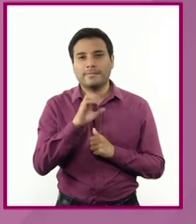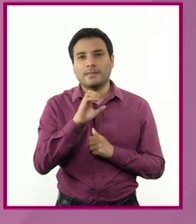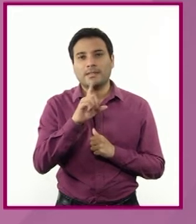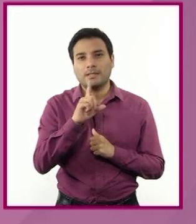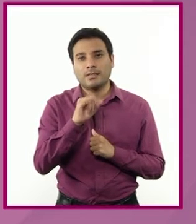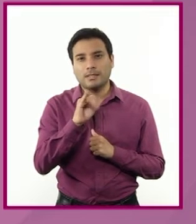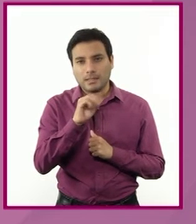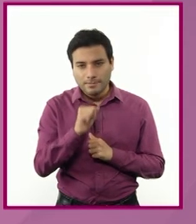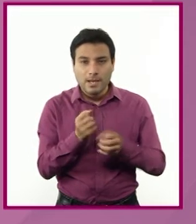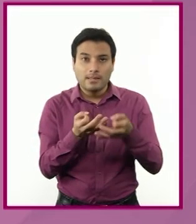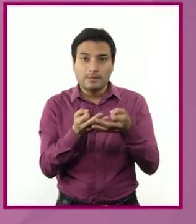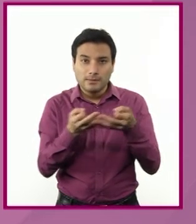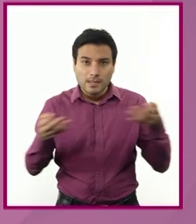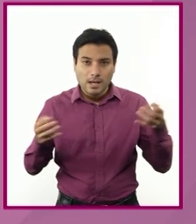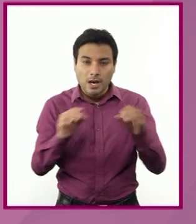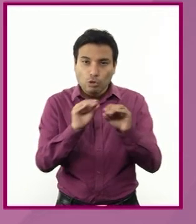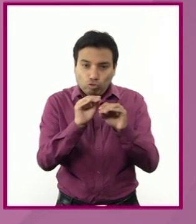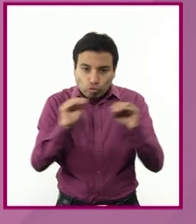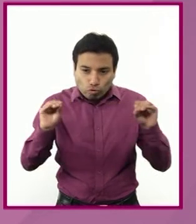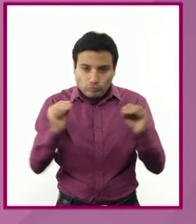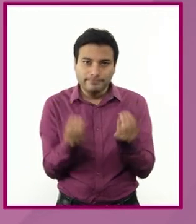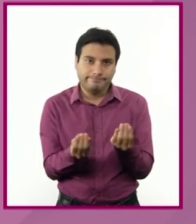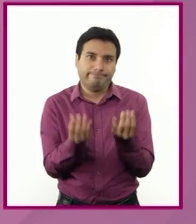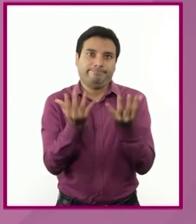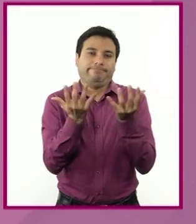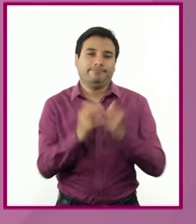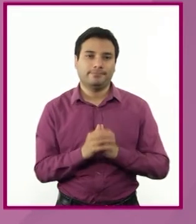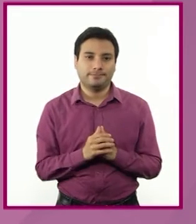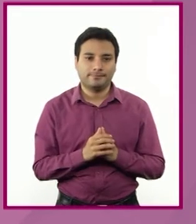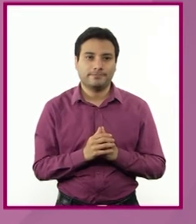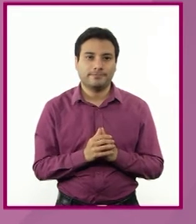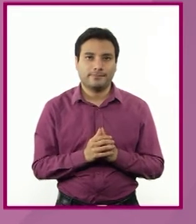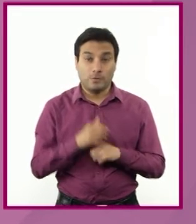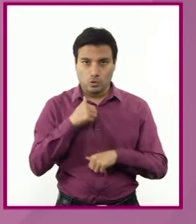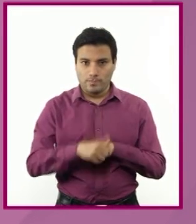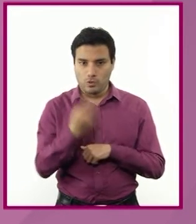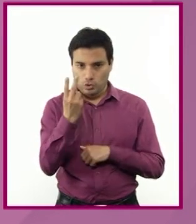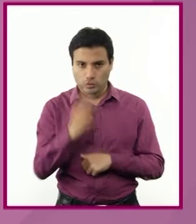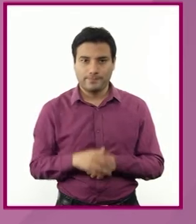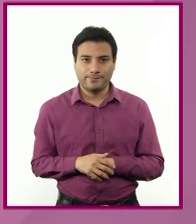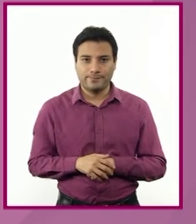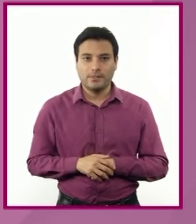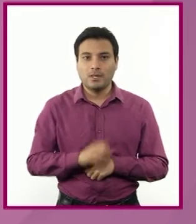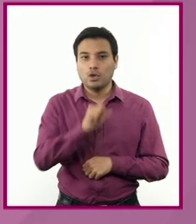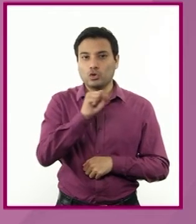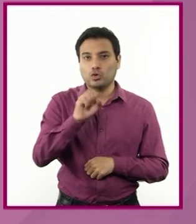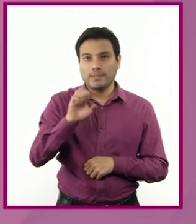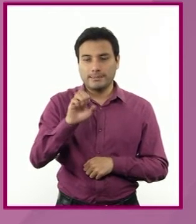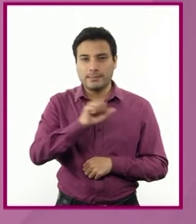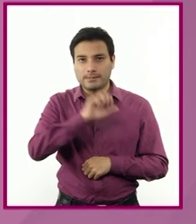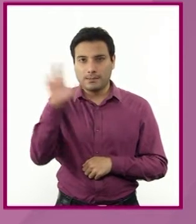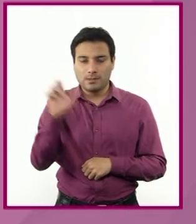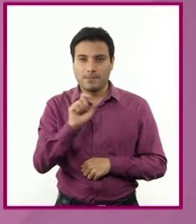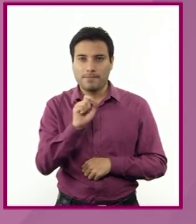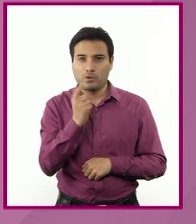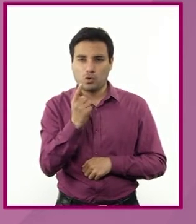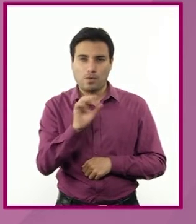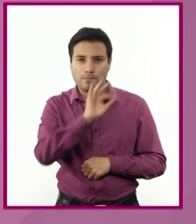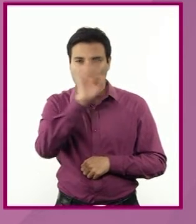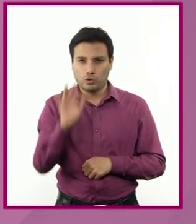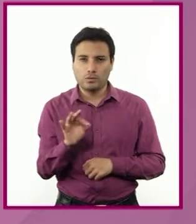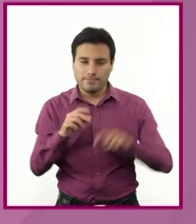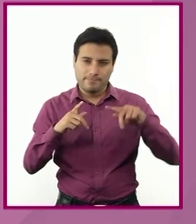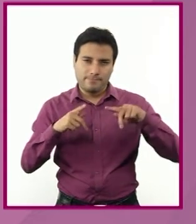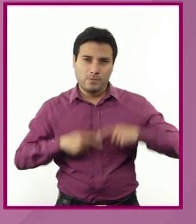las actividades agrícolas. Zona 2, Sureste Asiático, concentra poco más del 21% de